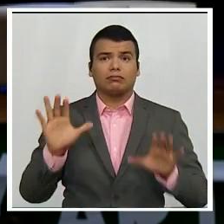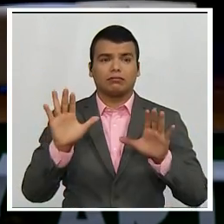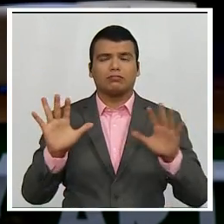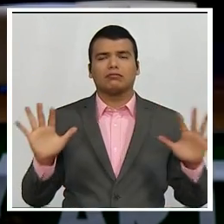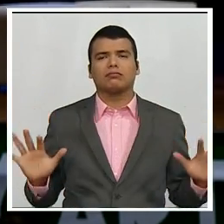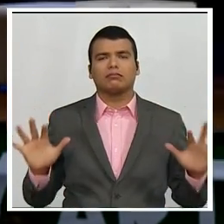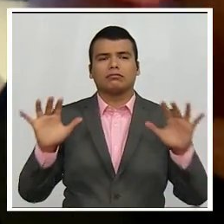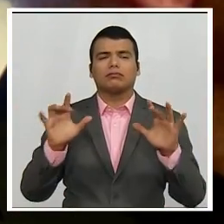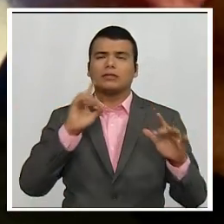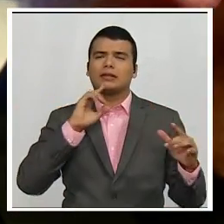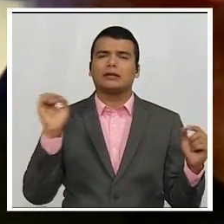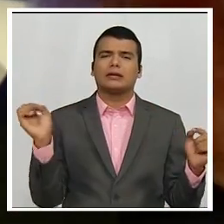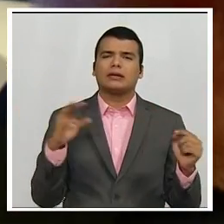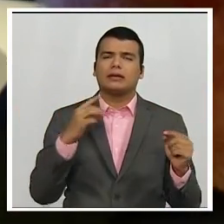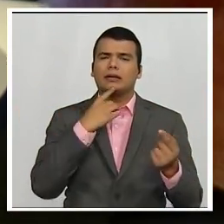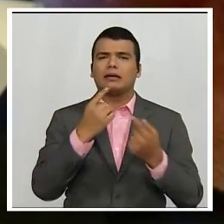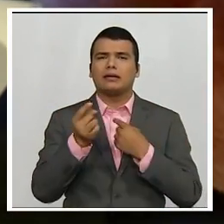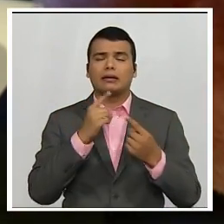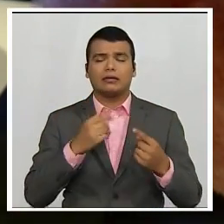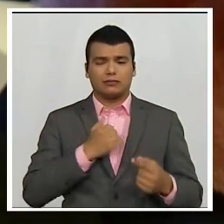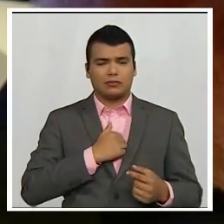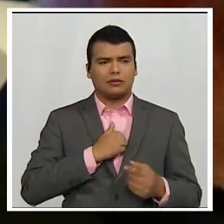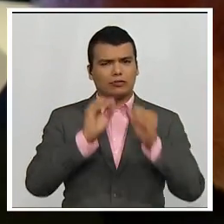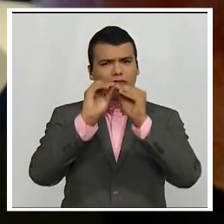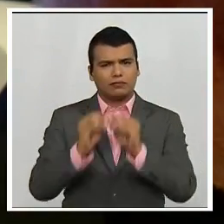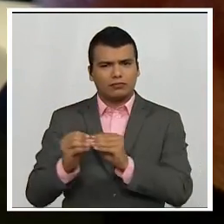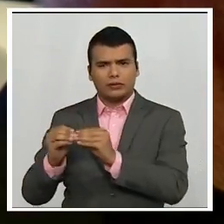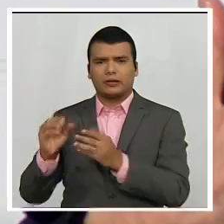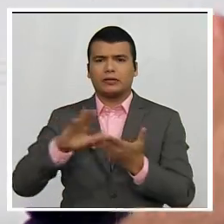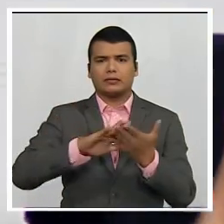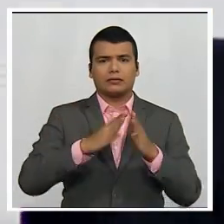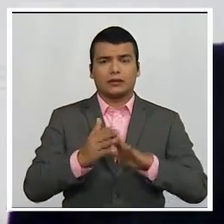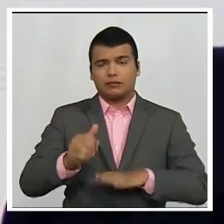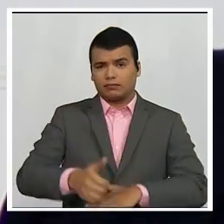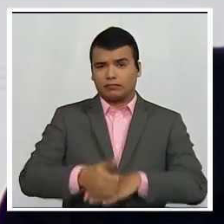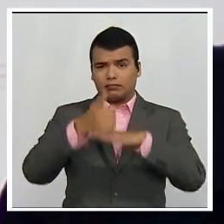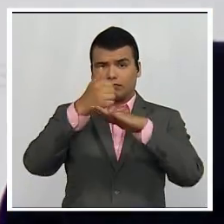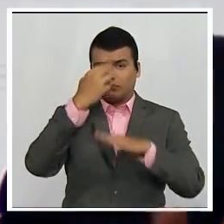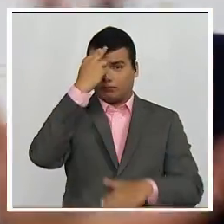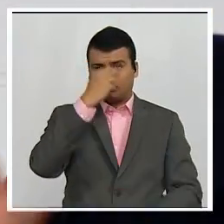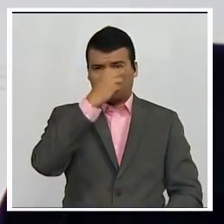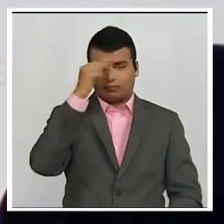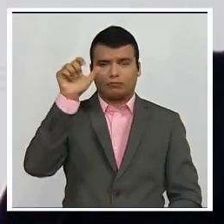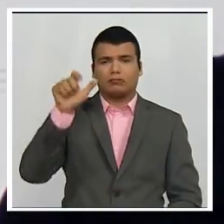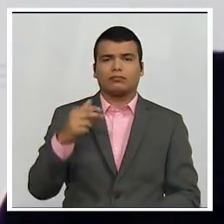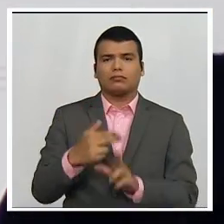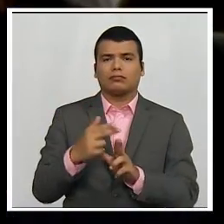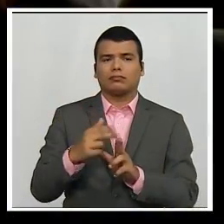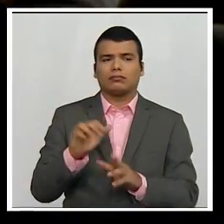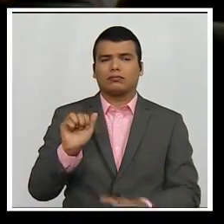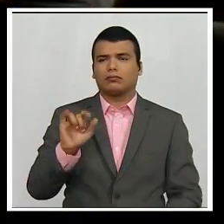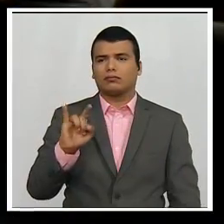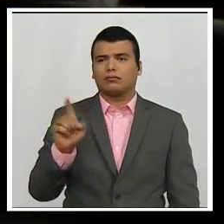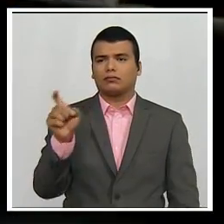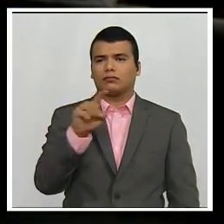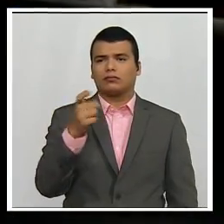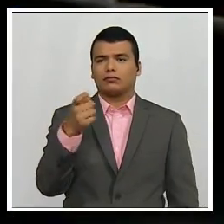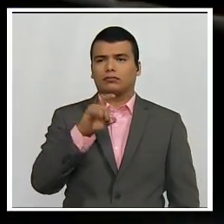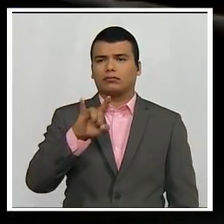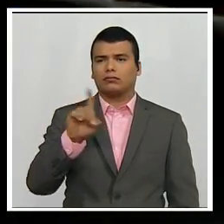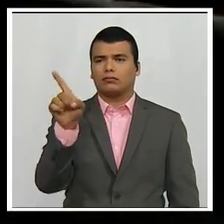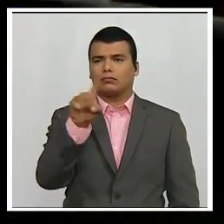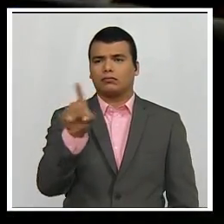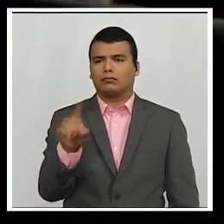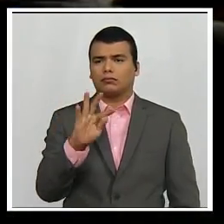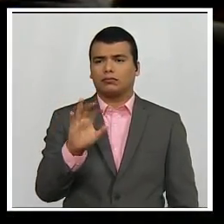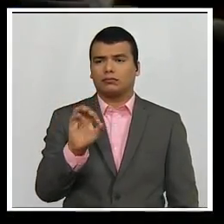soy artesano de la paz la máxima autoridad de la iglesia católica monseñor luis augusto castro afirmó que luego de conocer el